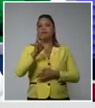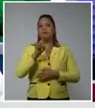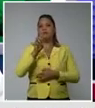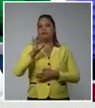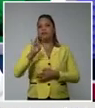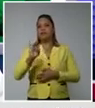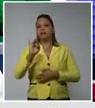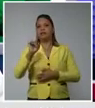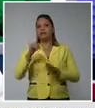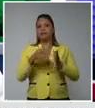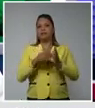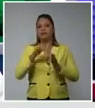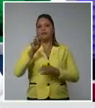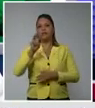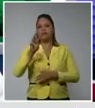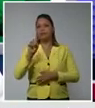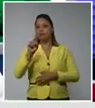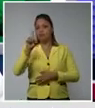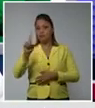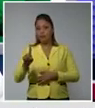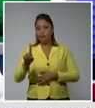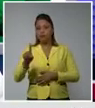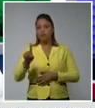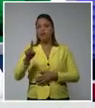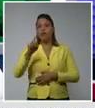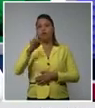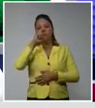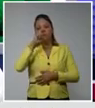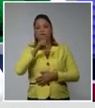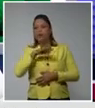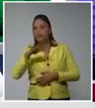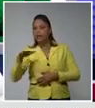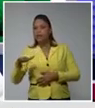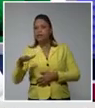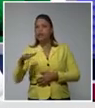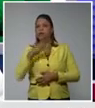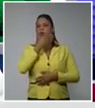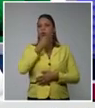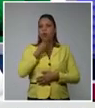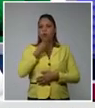7.301 niños, jóvenes, lactantes,